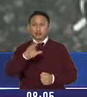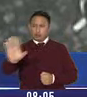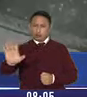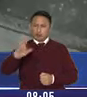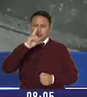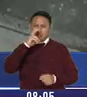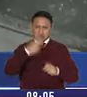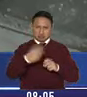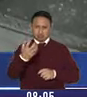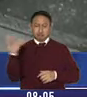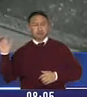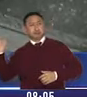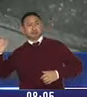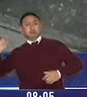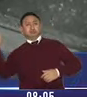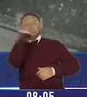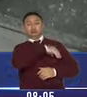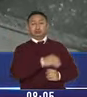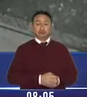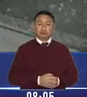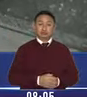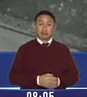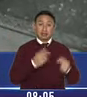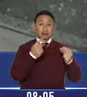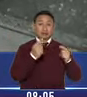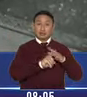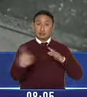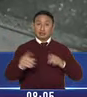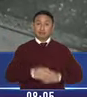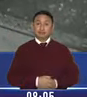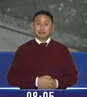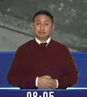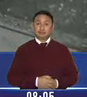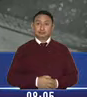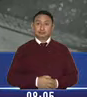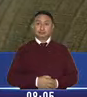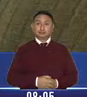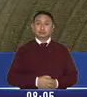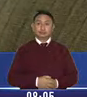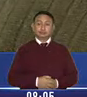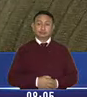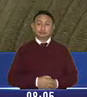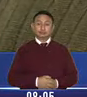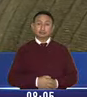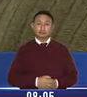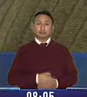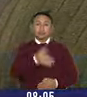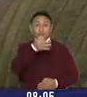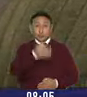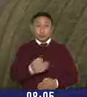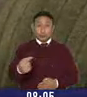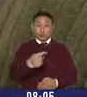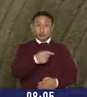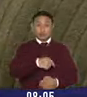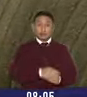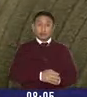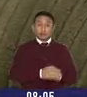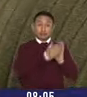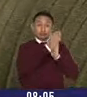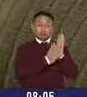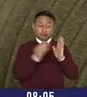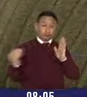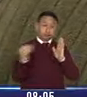sospechosos, el cual lanza una piedra y huyen del lugar. pero en ese rato justo antes, justo lo que rompió